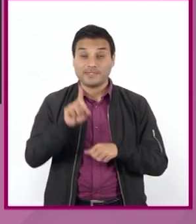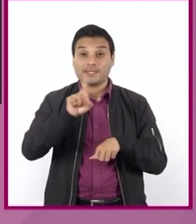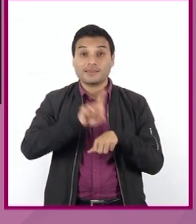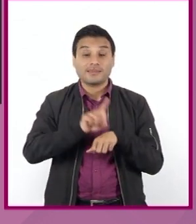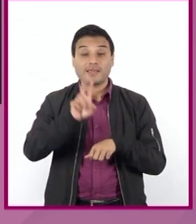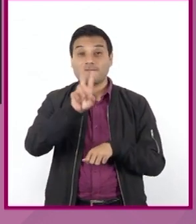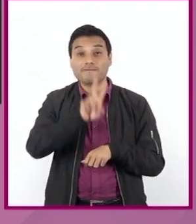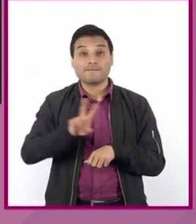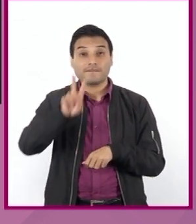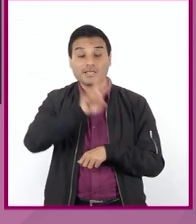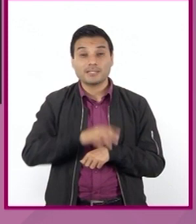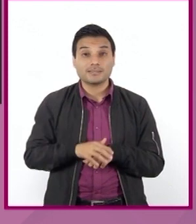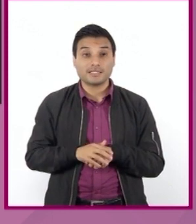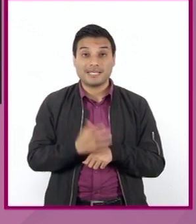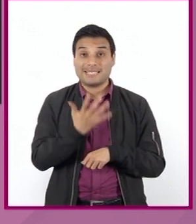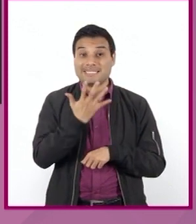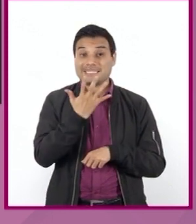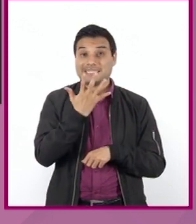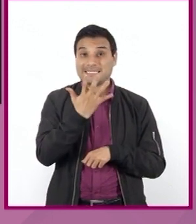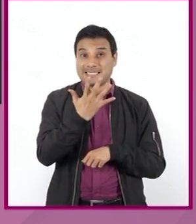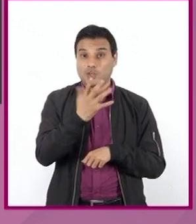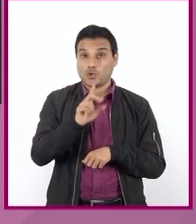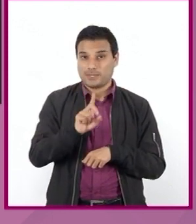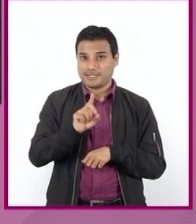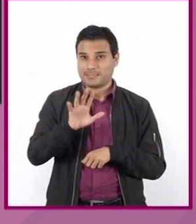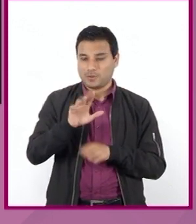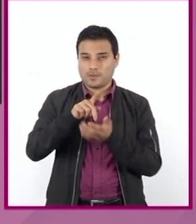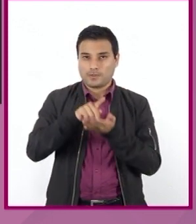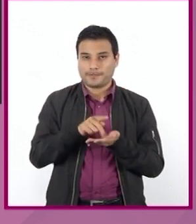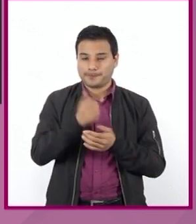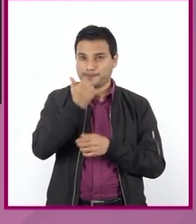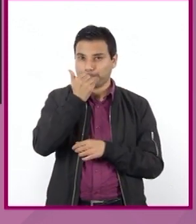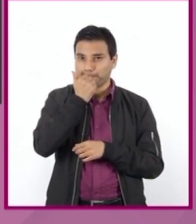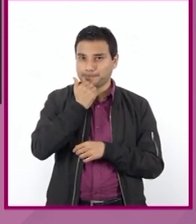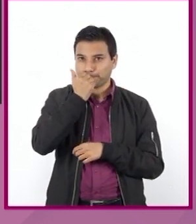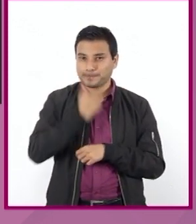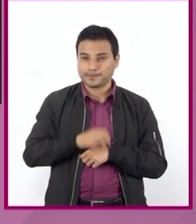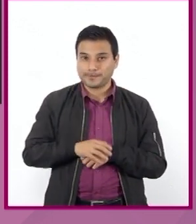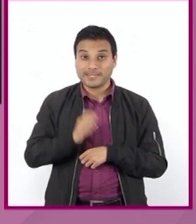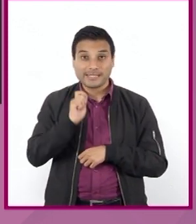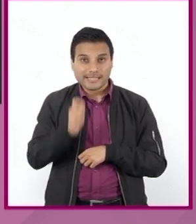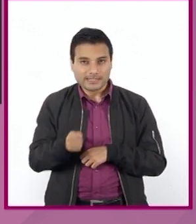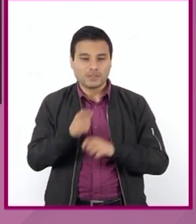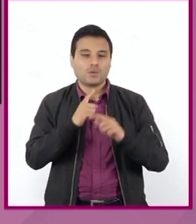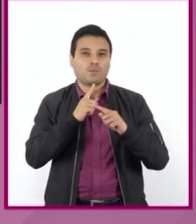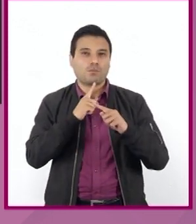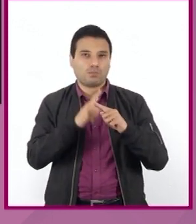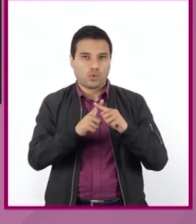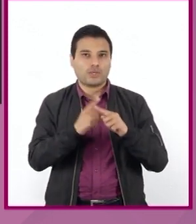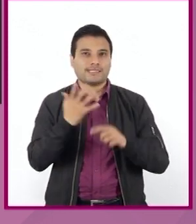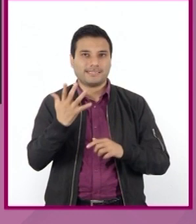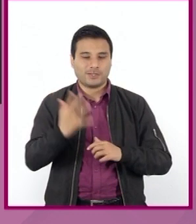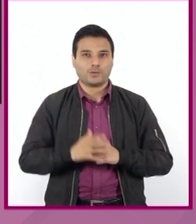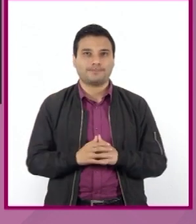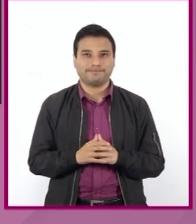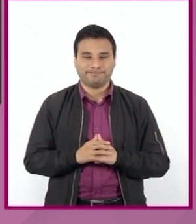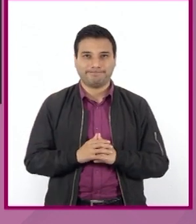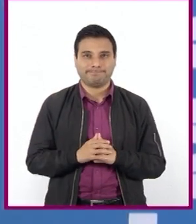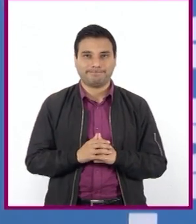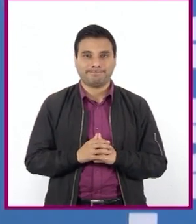viernes 5 35avos de kilogramo de azúcar. Por lo tanto, se quintuplica la cantidad de